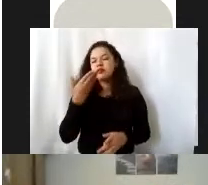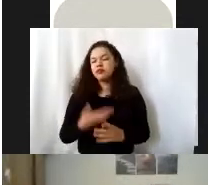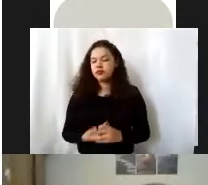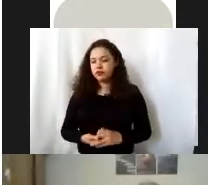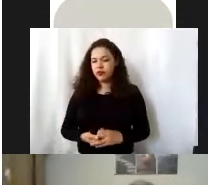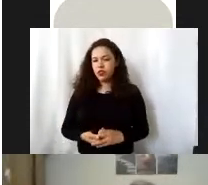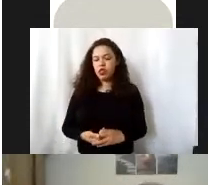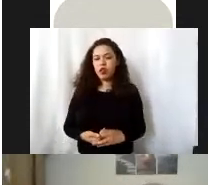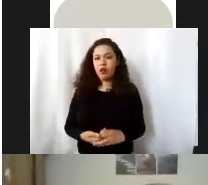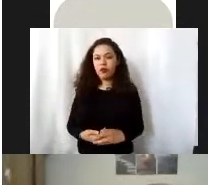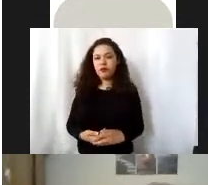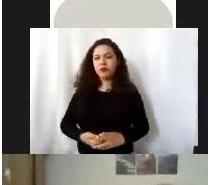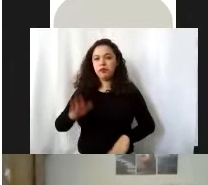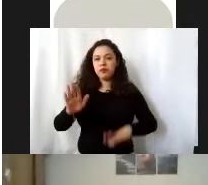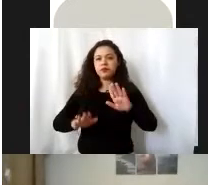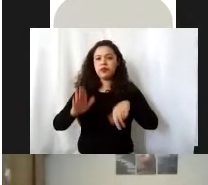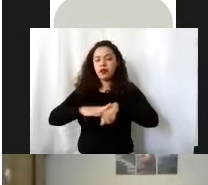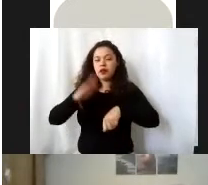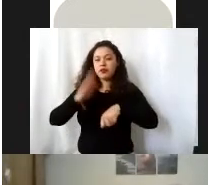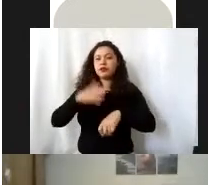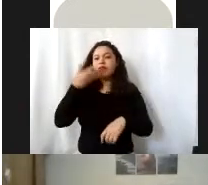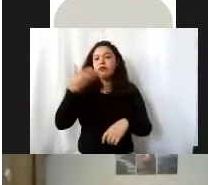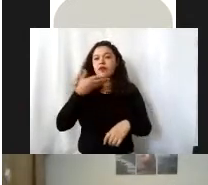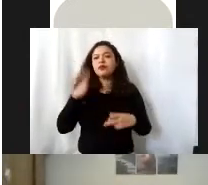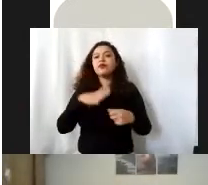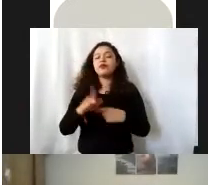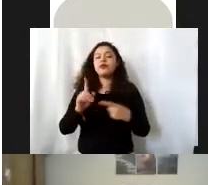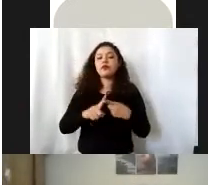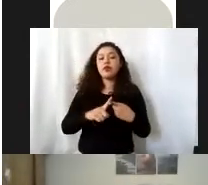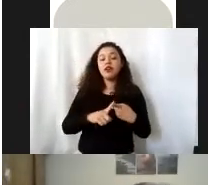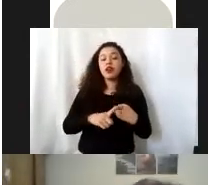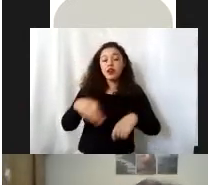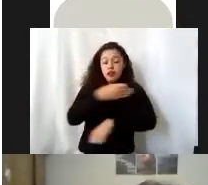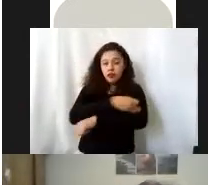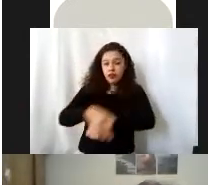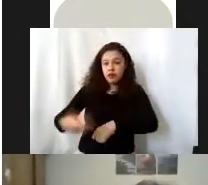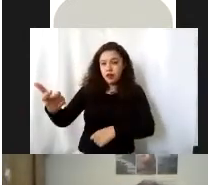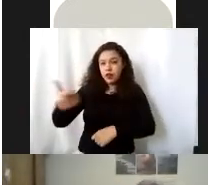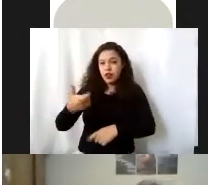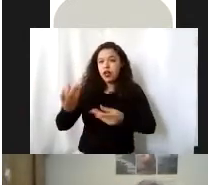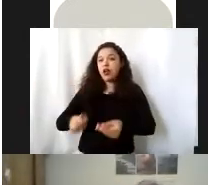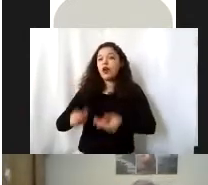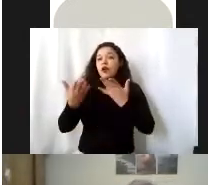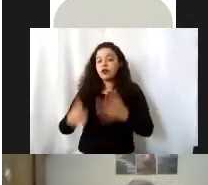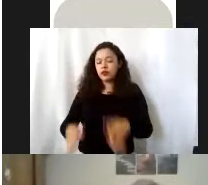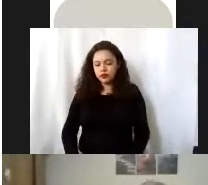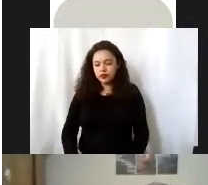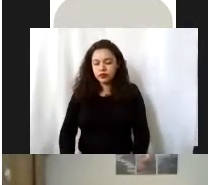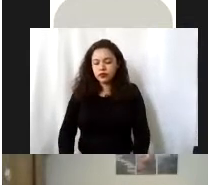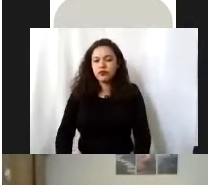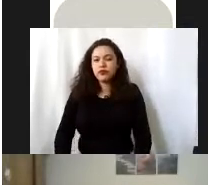esas más comunes están las siguientes. El ingreso familiar. ¿sí? ¿Cuál es